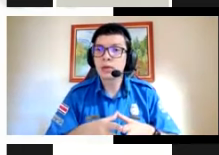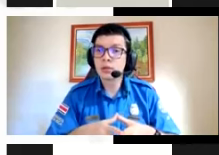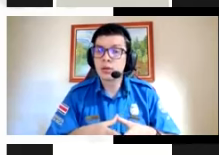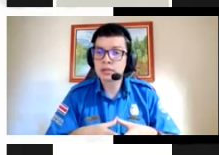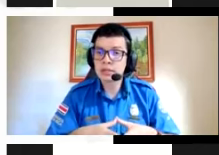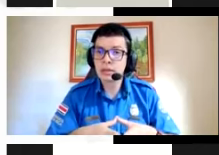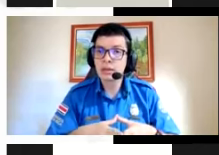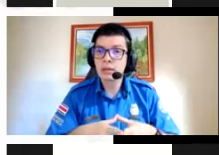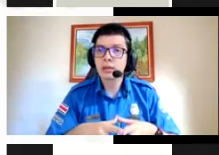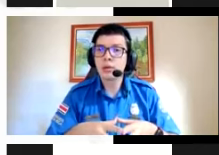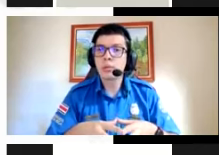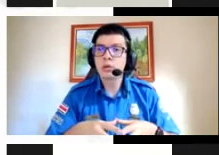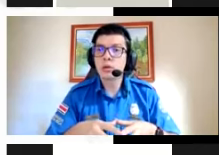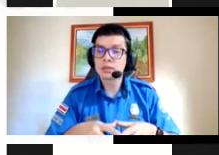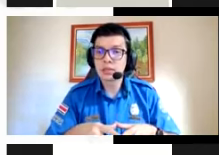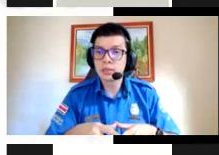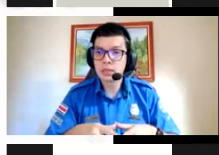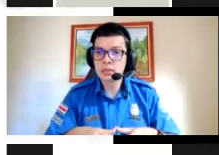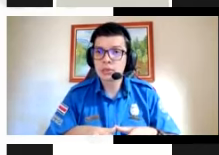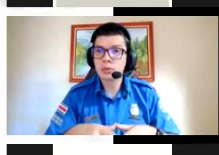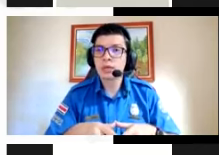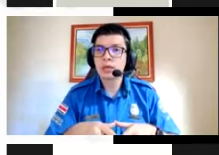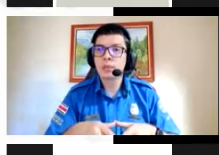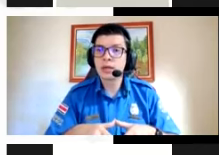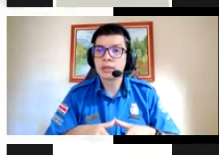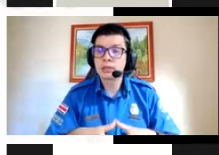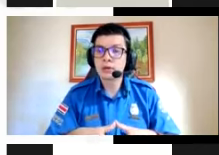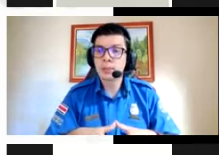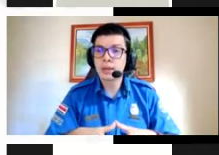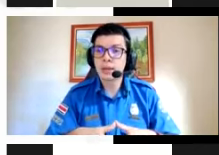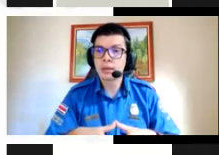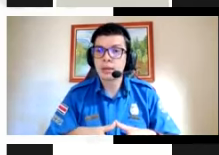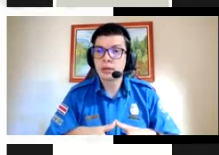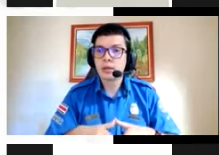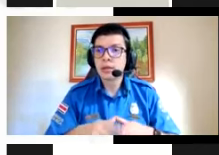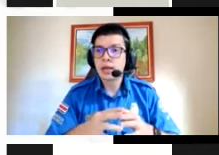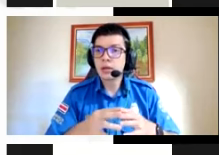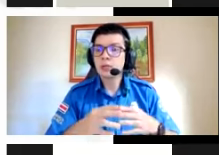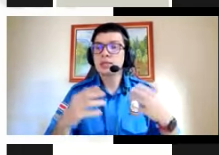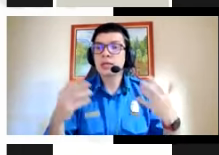es lo que tengo que hacer, cómo lo tengo que hacer de manera segura, qué materiales tengo que aplicar,